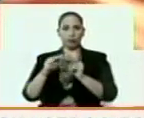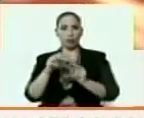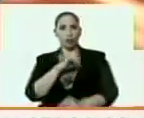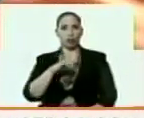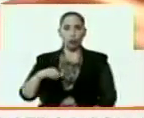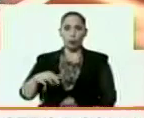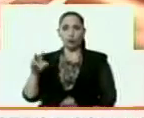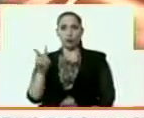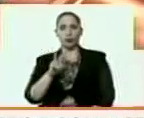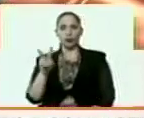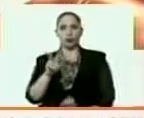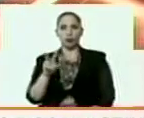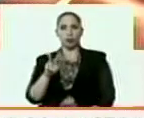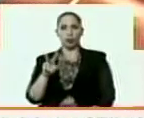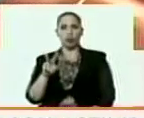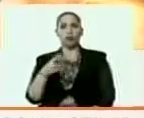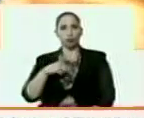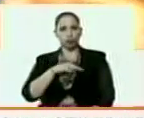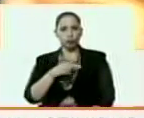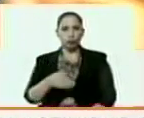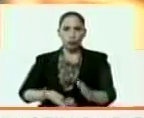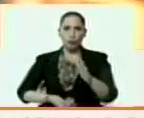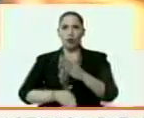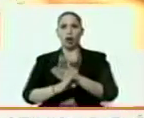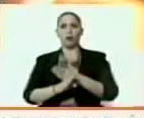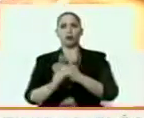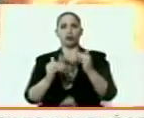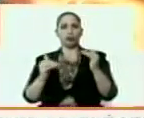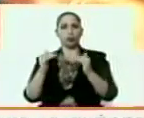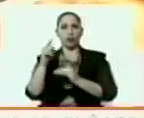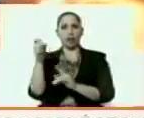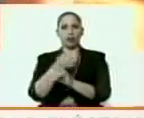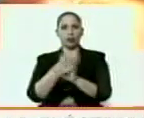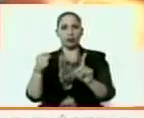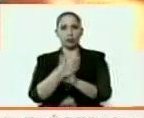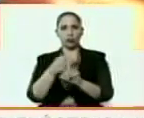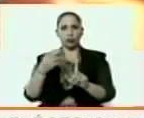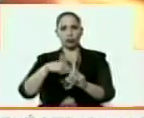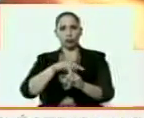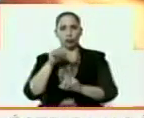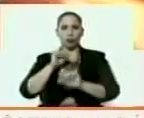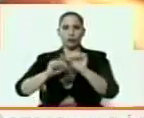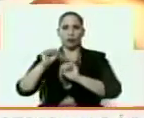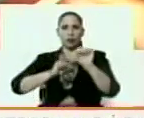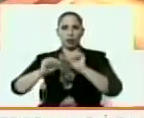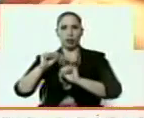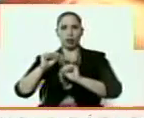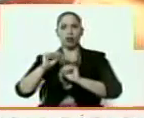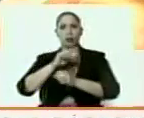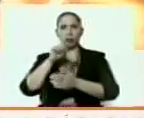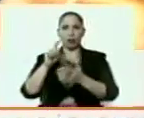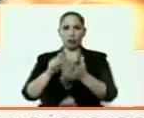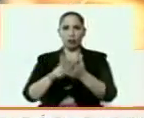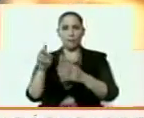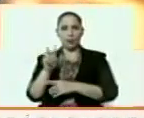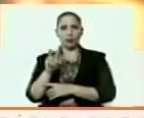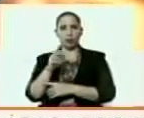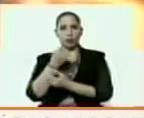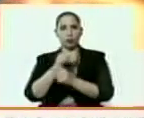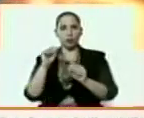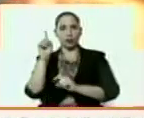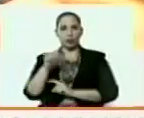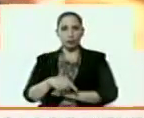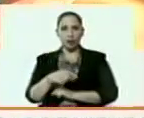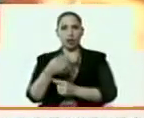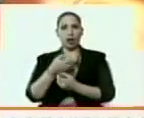los venezolanos, que nosotros vamos a superar esta agresión, que nosotros vamos a defender la integridad de Venezuela, su soberanía, pero también vamos a